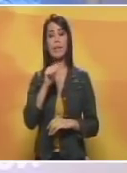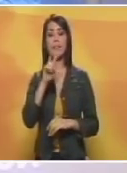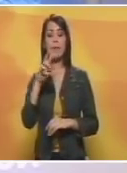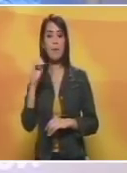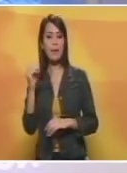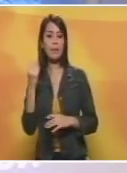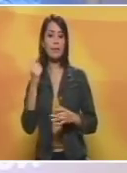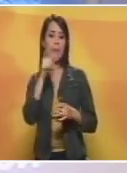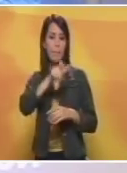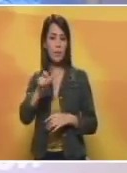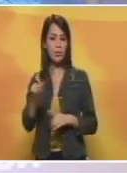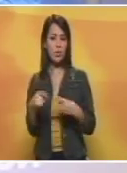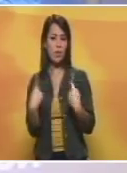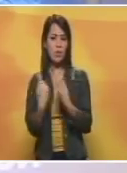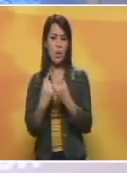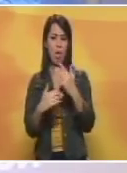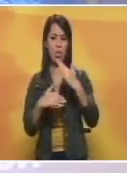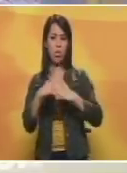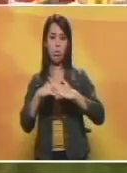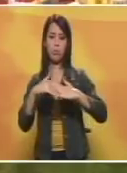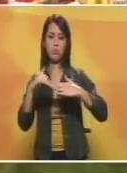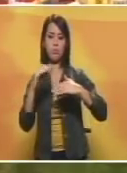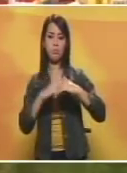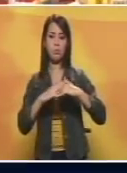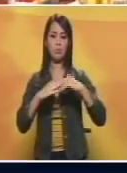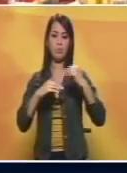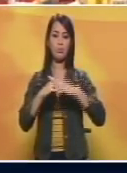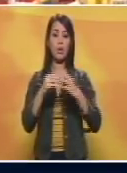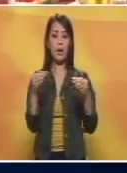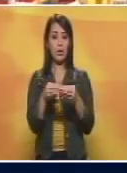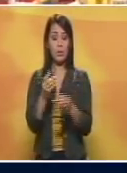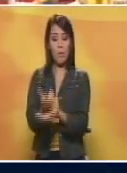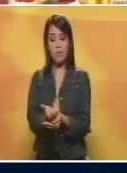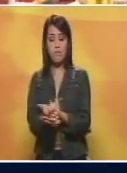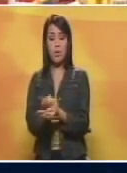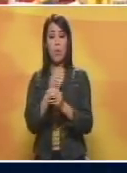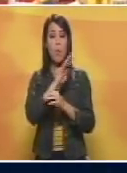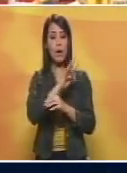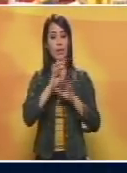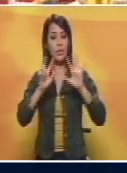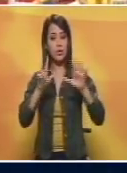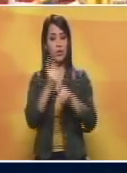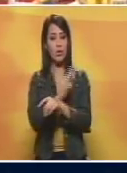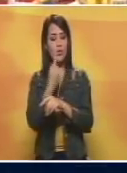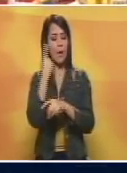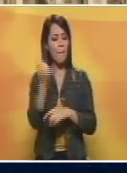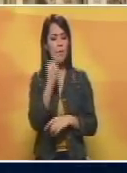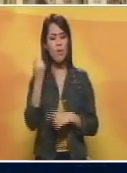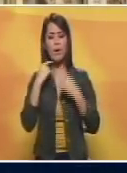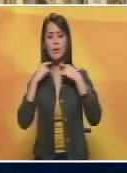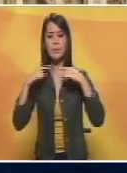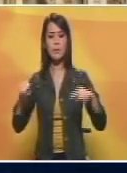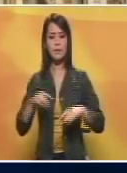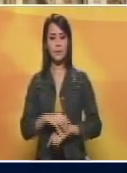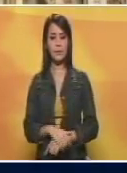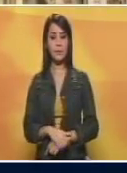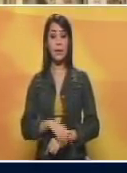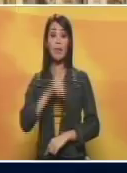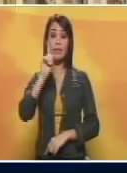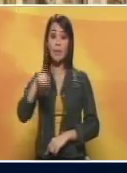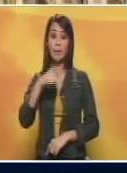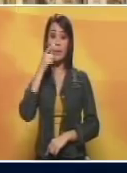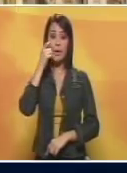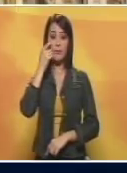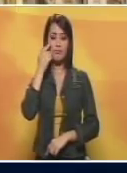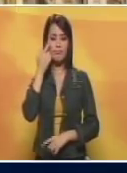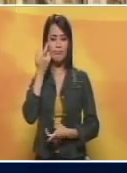personas en los escombros los bomberos trabajan desde hace 48 horas sin interrupciones la búsqueda de desaparecidos además se examina en